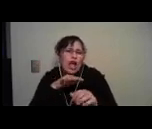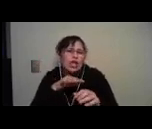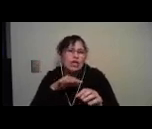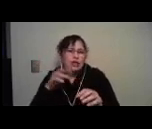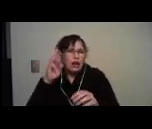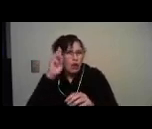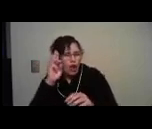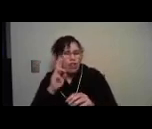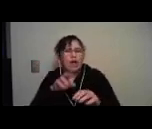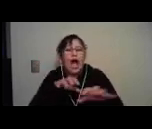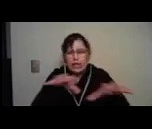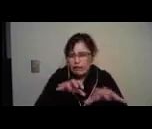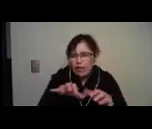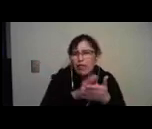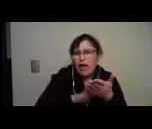poder escribir